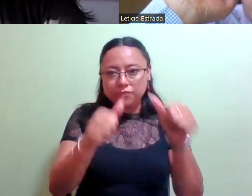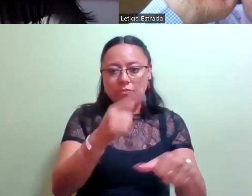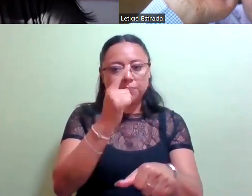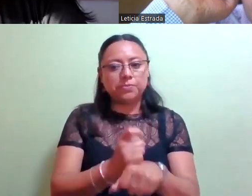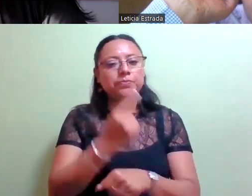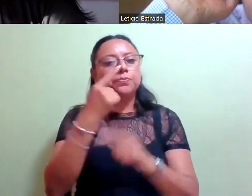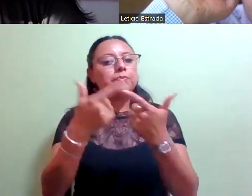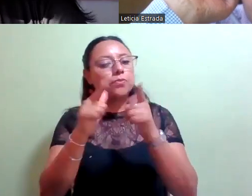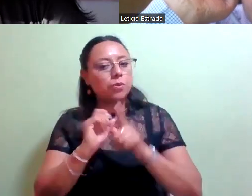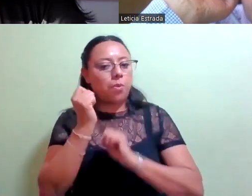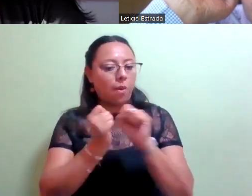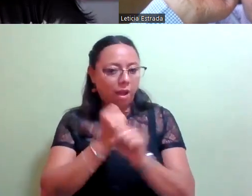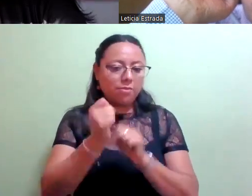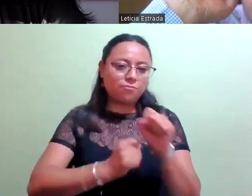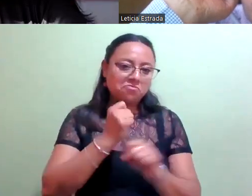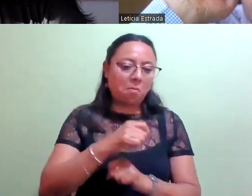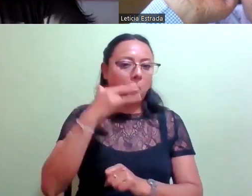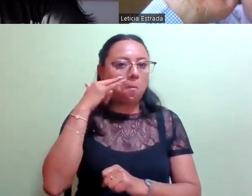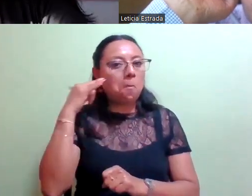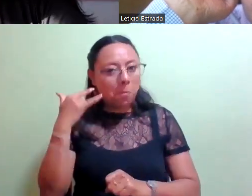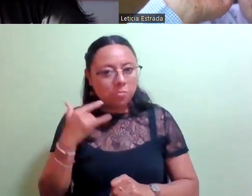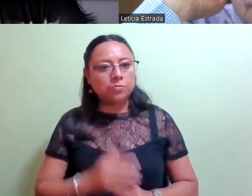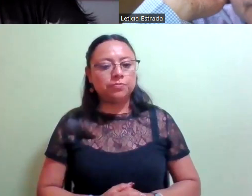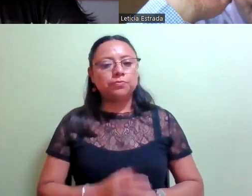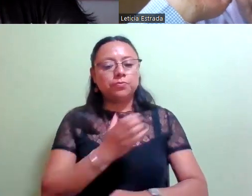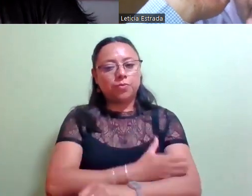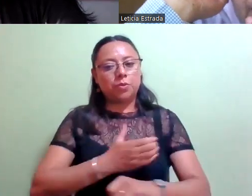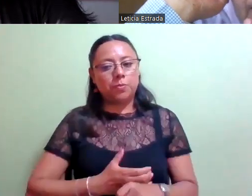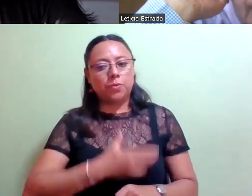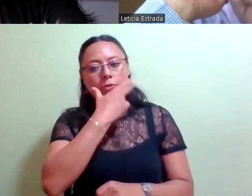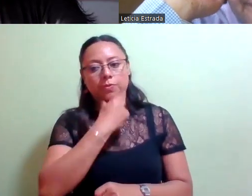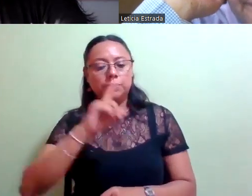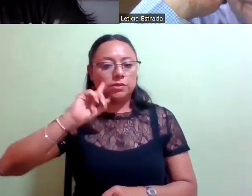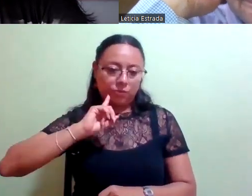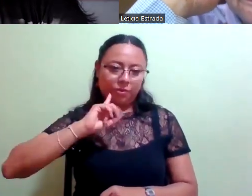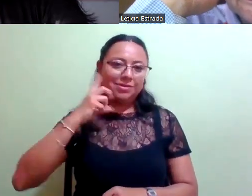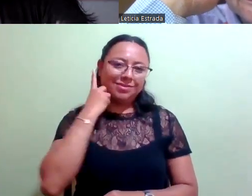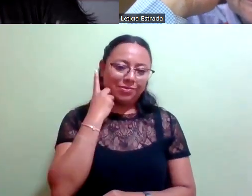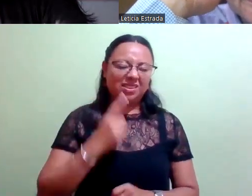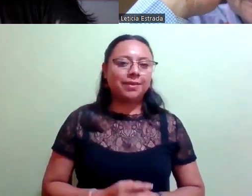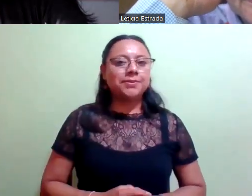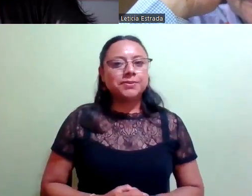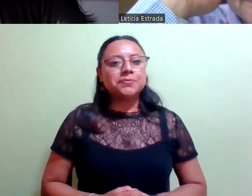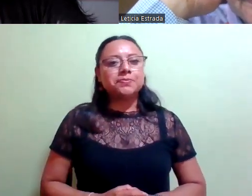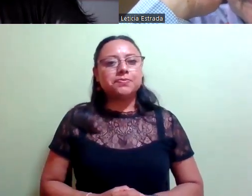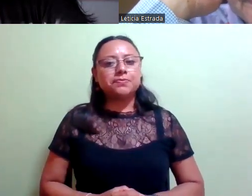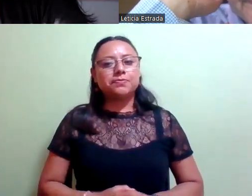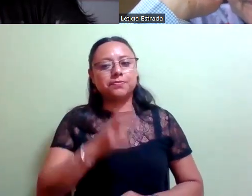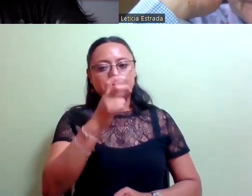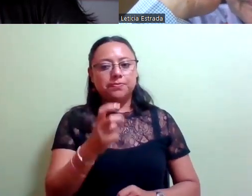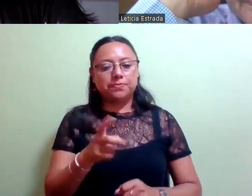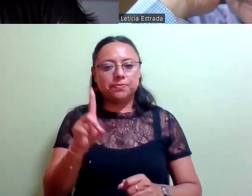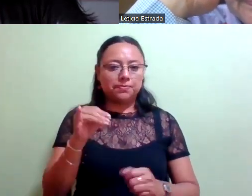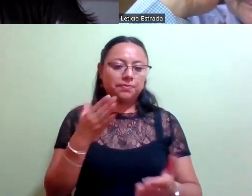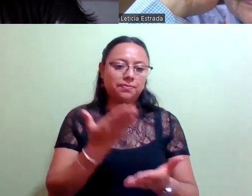por años ha sido invisibilizado. Compañeras y compañeros legisladores, este es el dictamen que